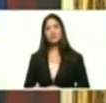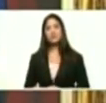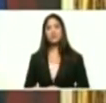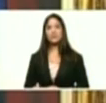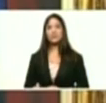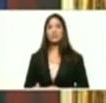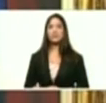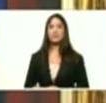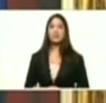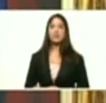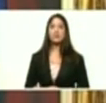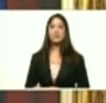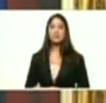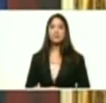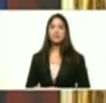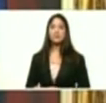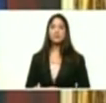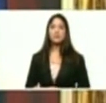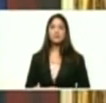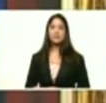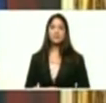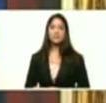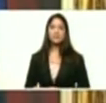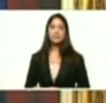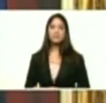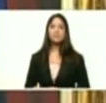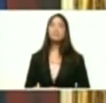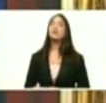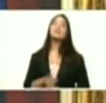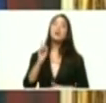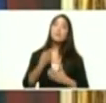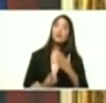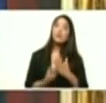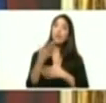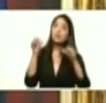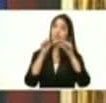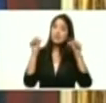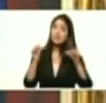comercialización, y de precios, y de instalar, un sistema,